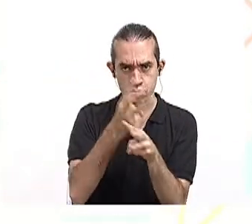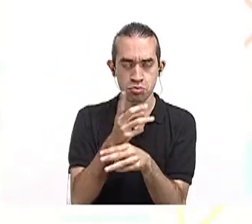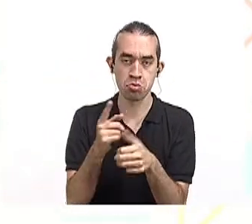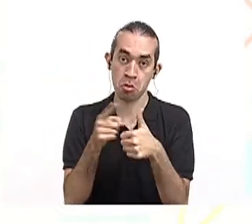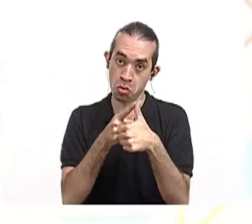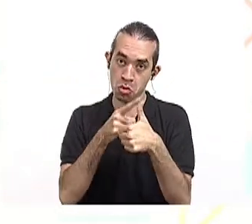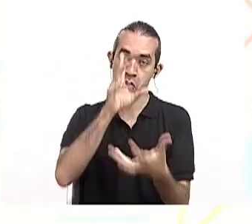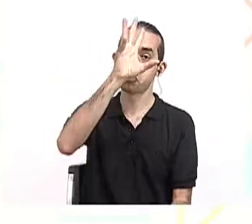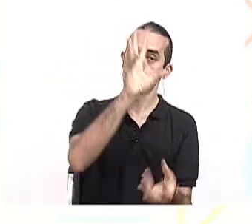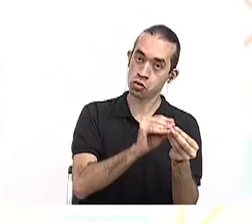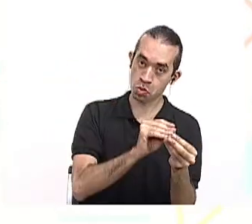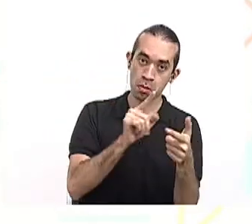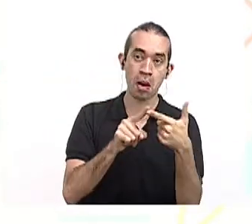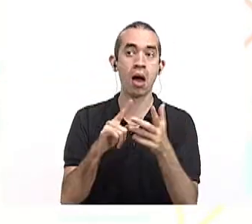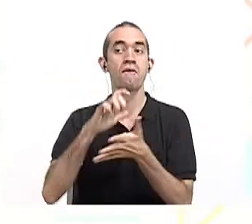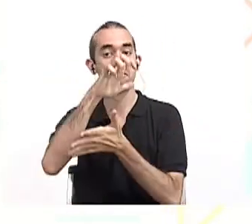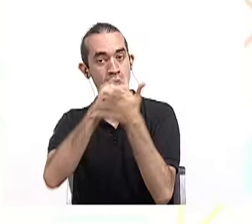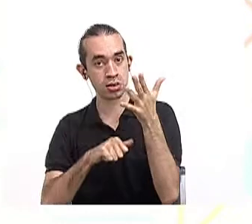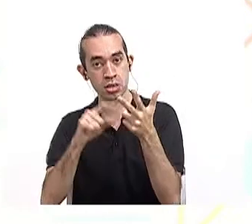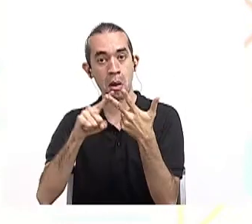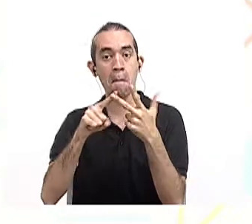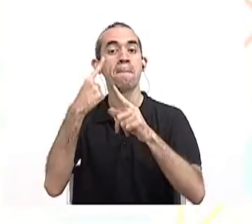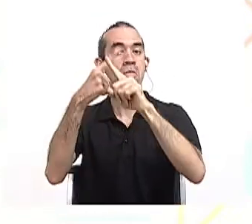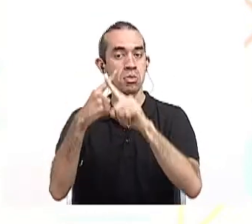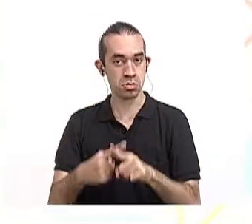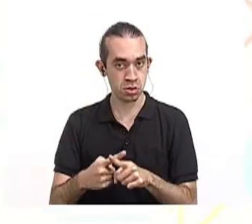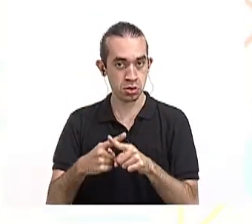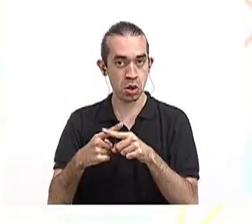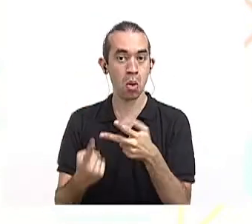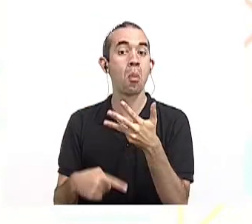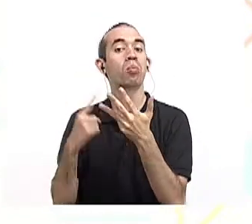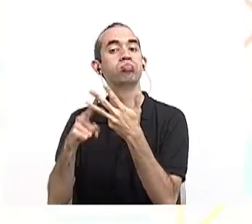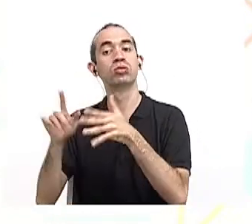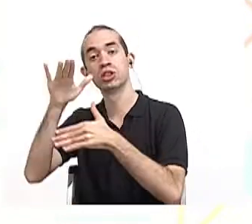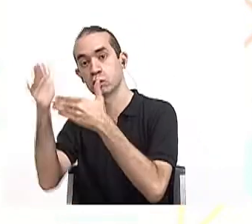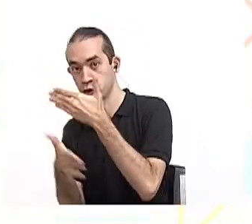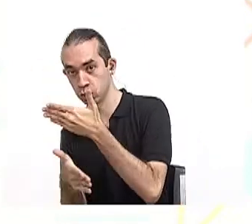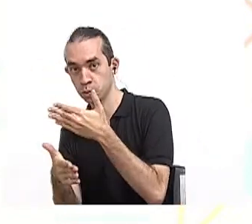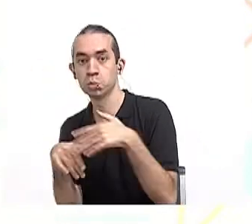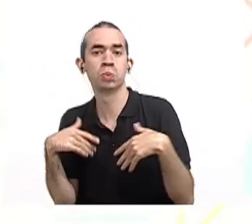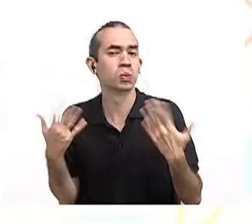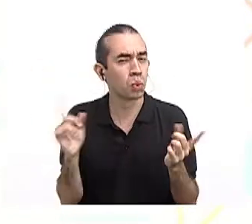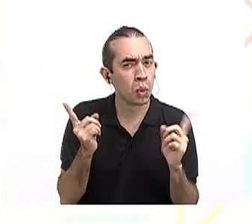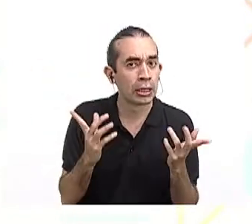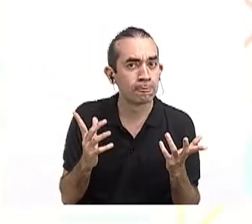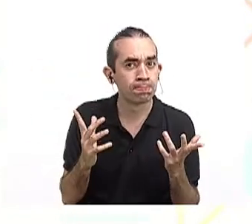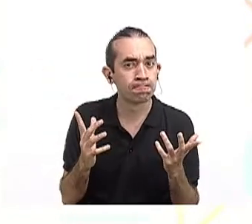una suma, una resta, una multiplicación o una división.